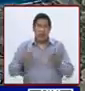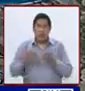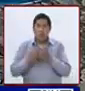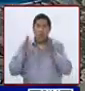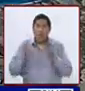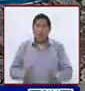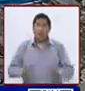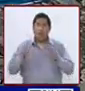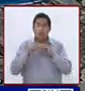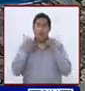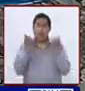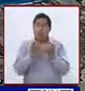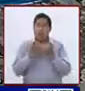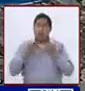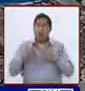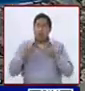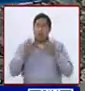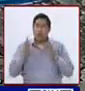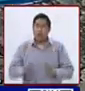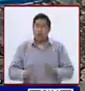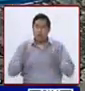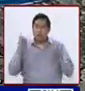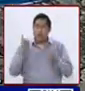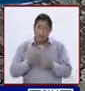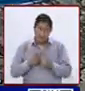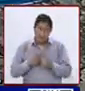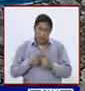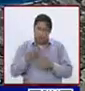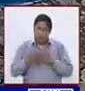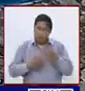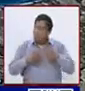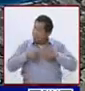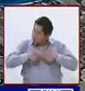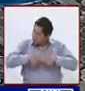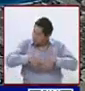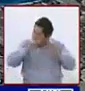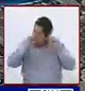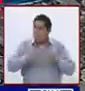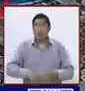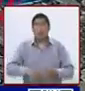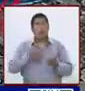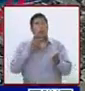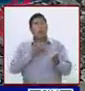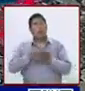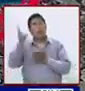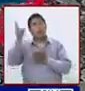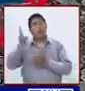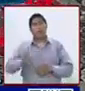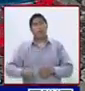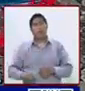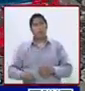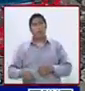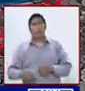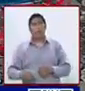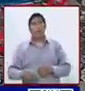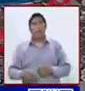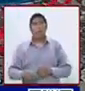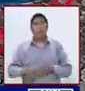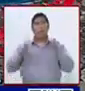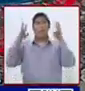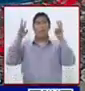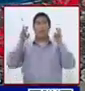de Vecinos, asociaciones gremiales. Ya nos hemos dado el primer paso y vamos a seguir en esto. Evidentemente, ¿no? Es el